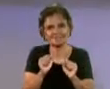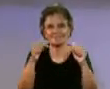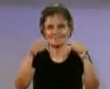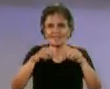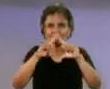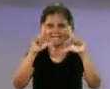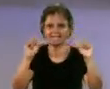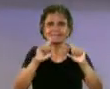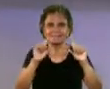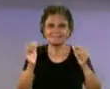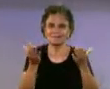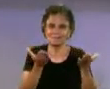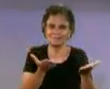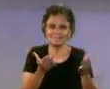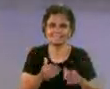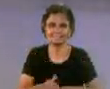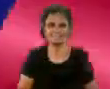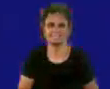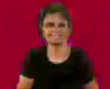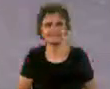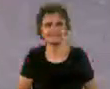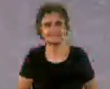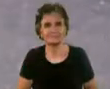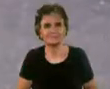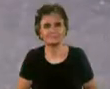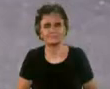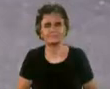títulos y los compartimos.